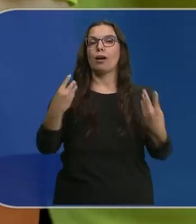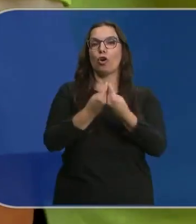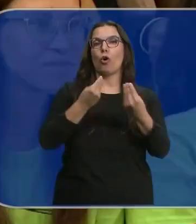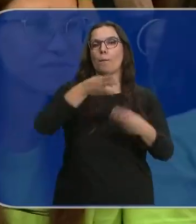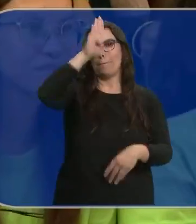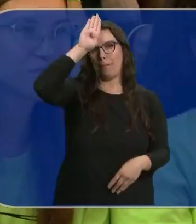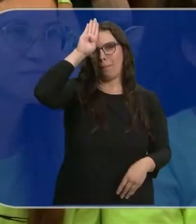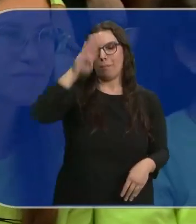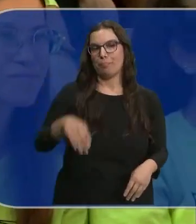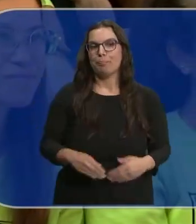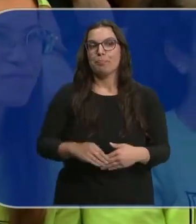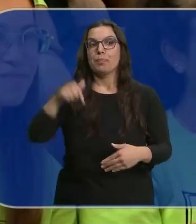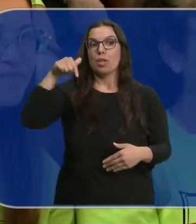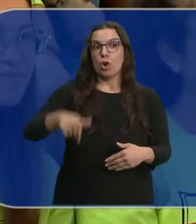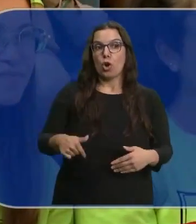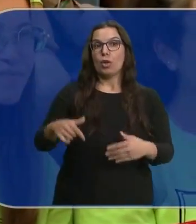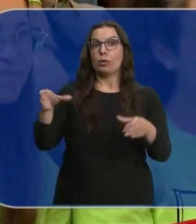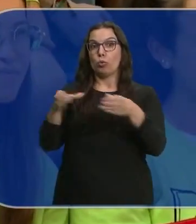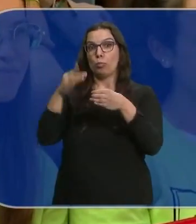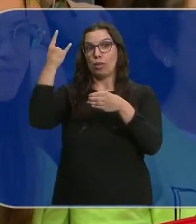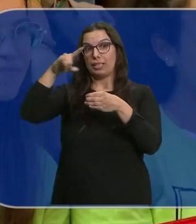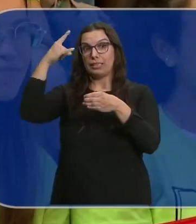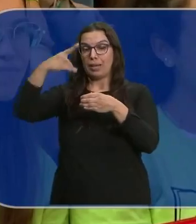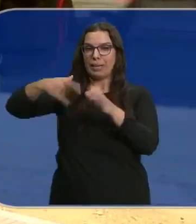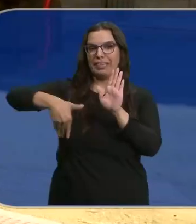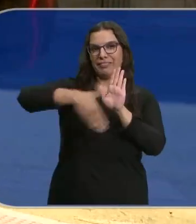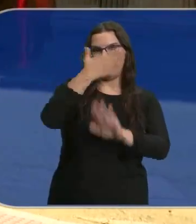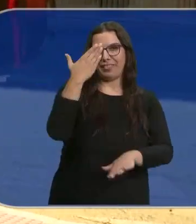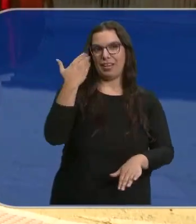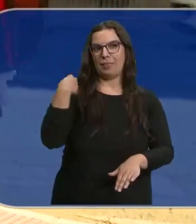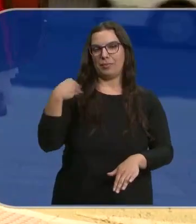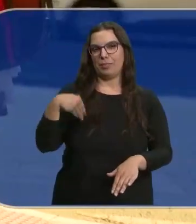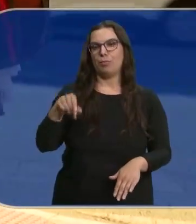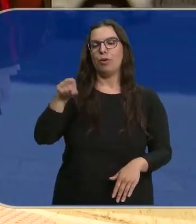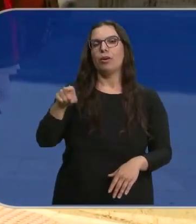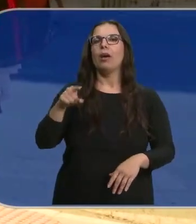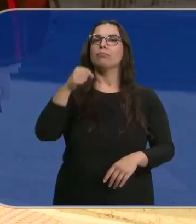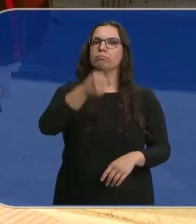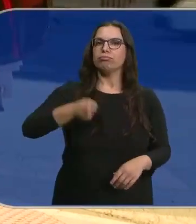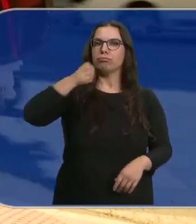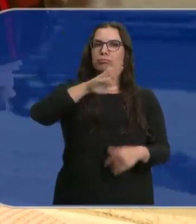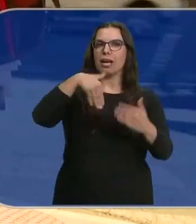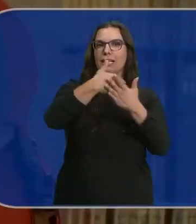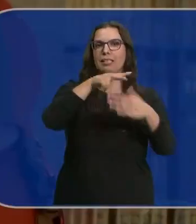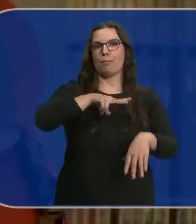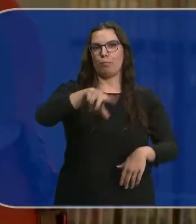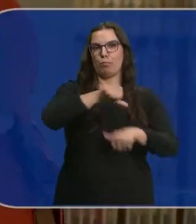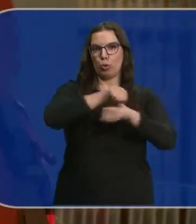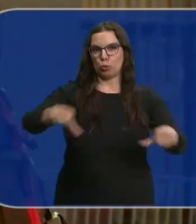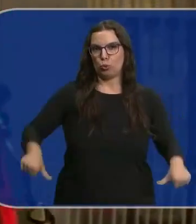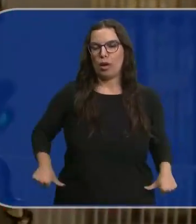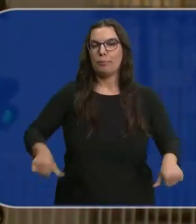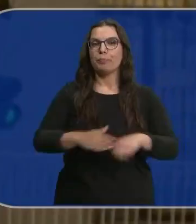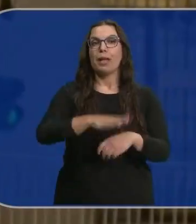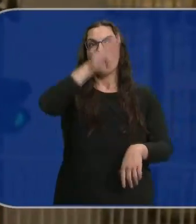presencia del Papa Francisco. Hoy ha salido desde Salamanca uno de los grupos de salmantinos que peregrinarán hasta Portugal.